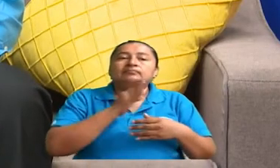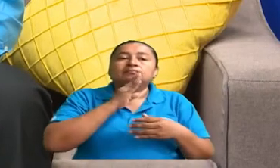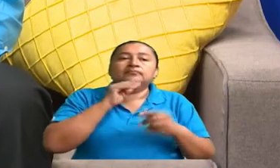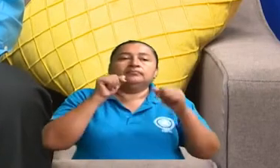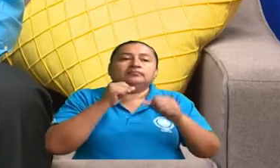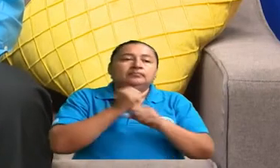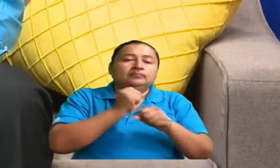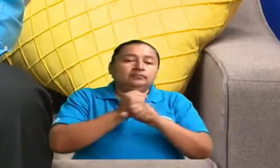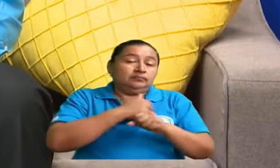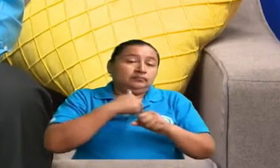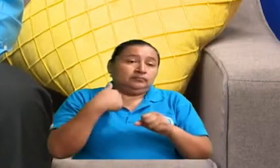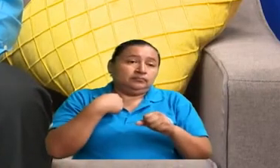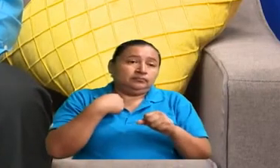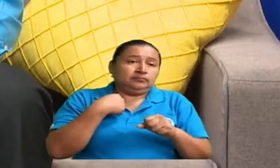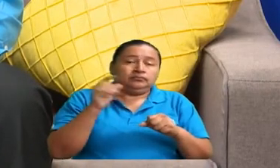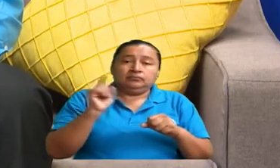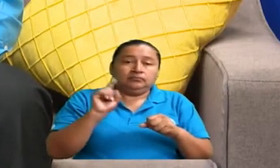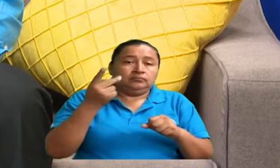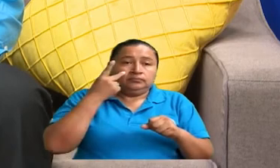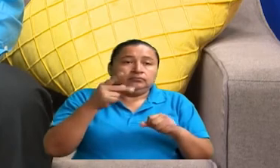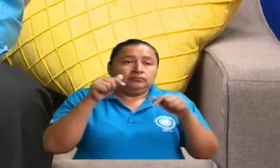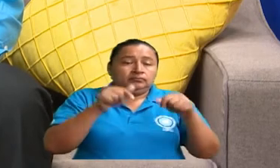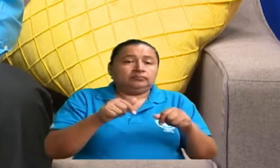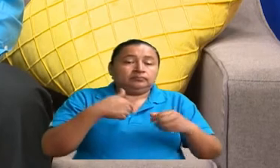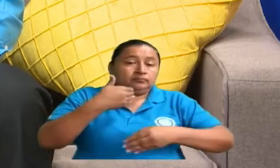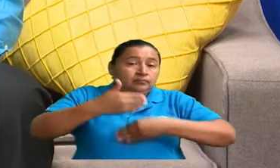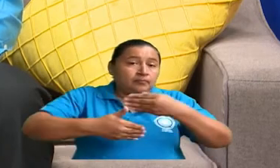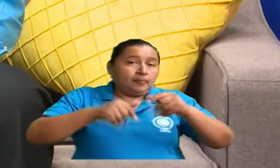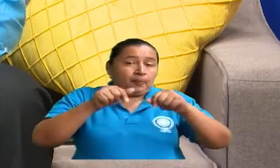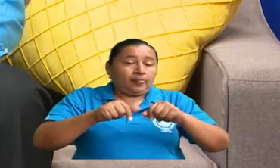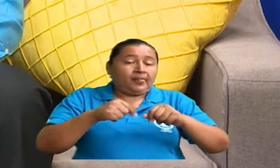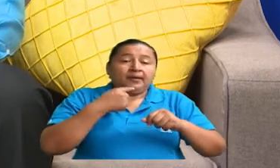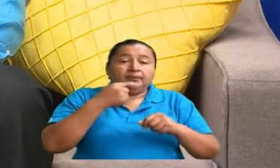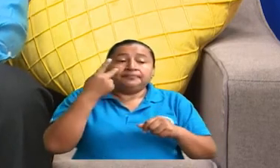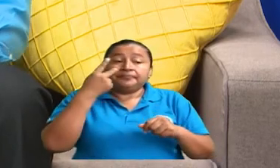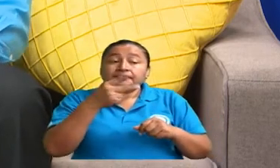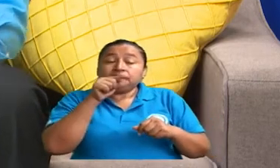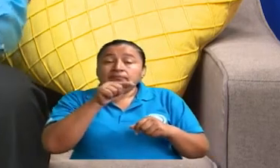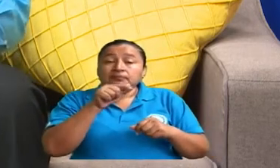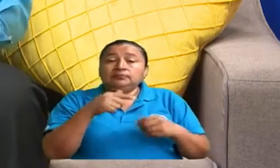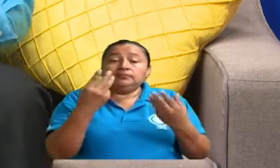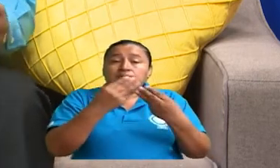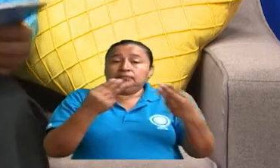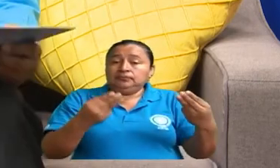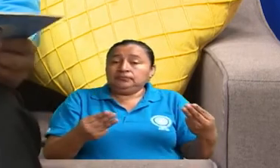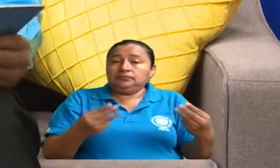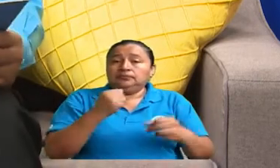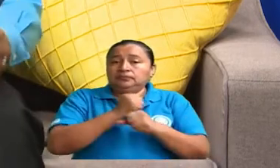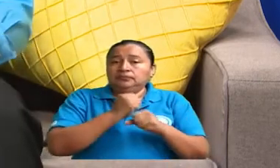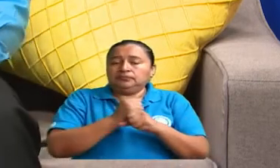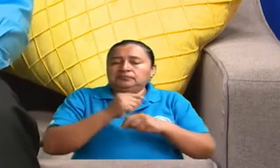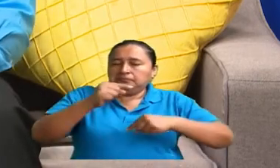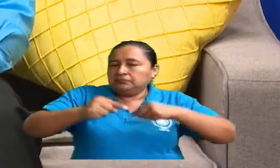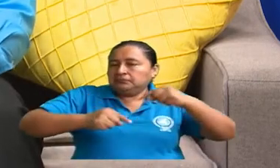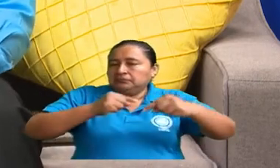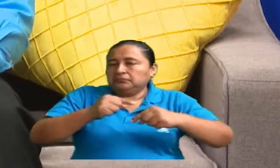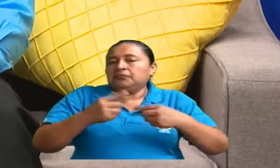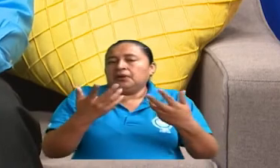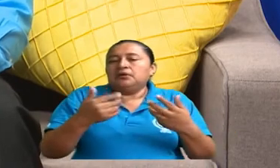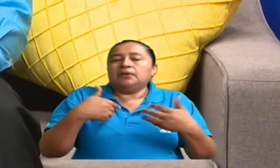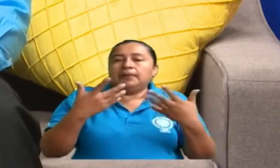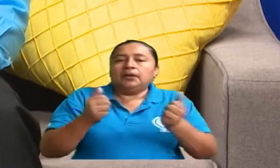esos trabajos que no se limitan obviamente al proceso como el que vemos acá del material reciclable, sino también